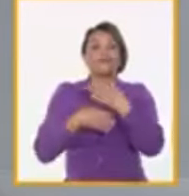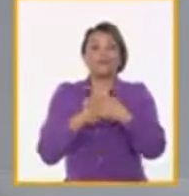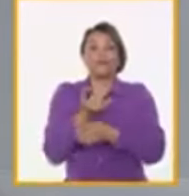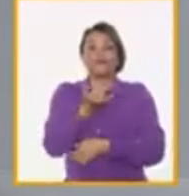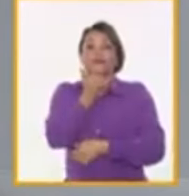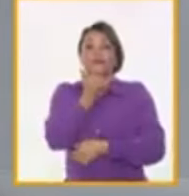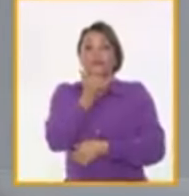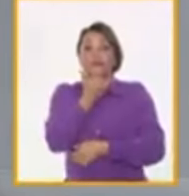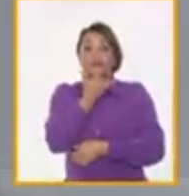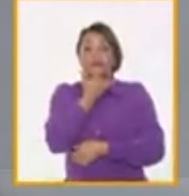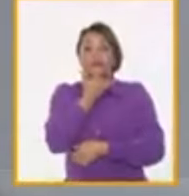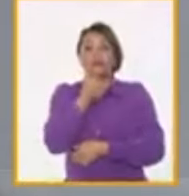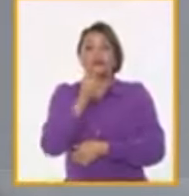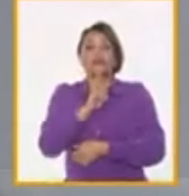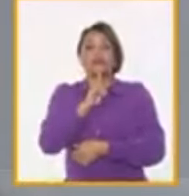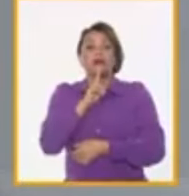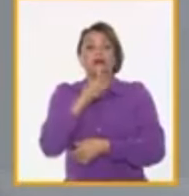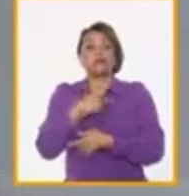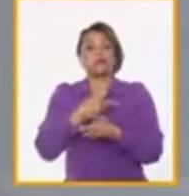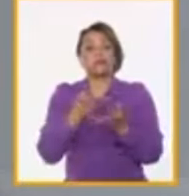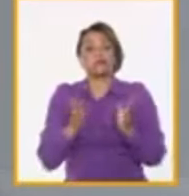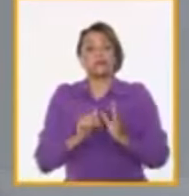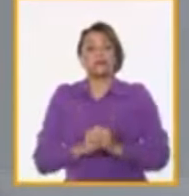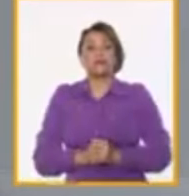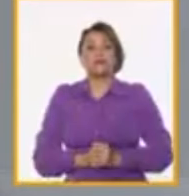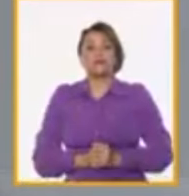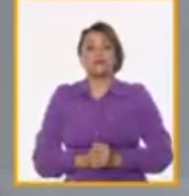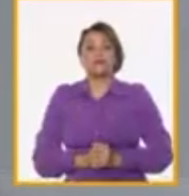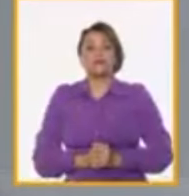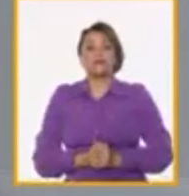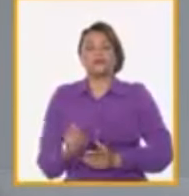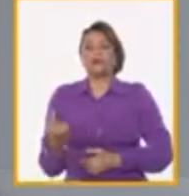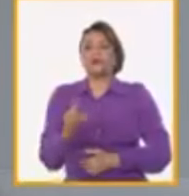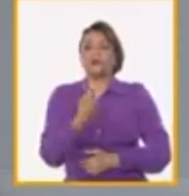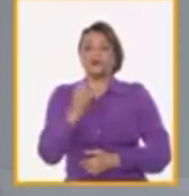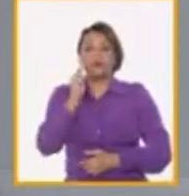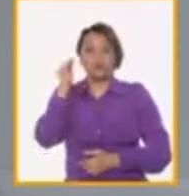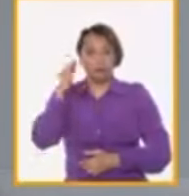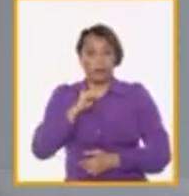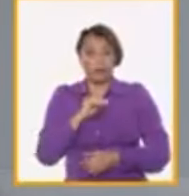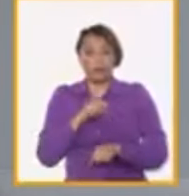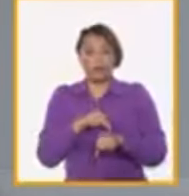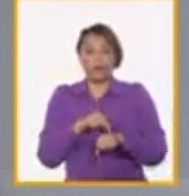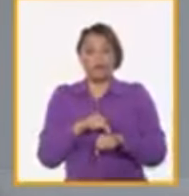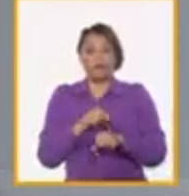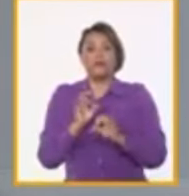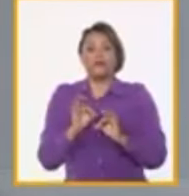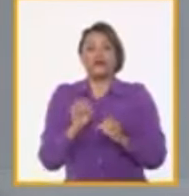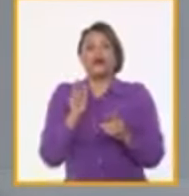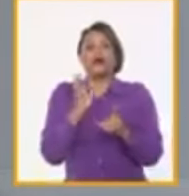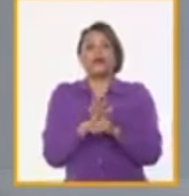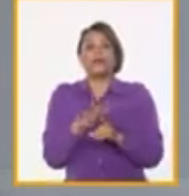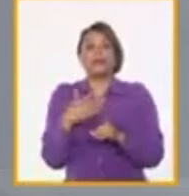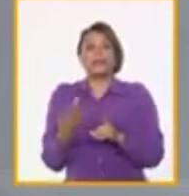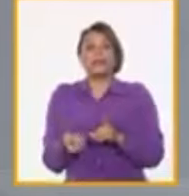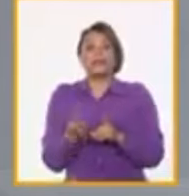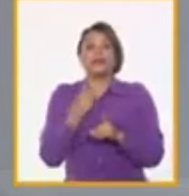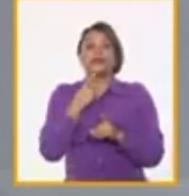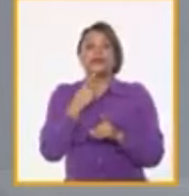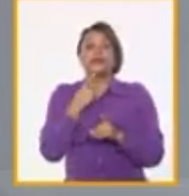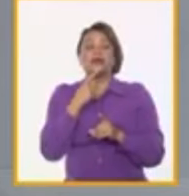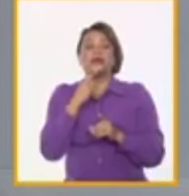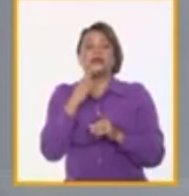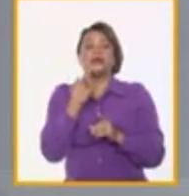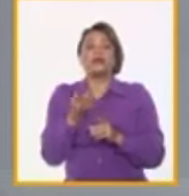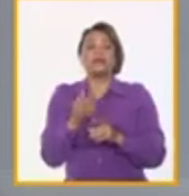en los servicios de abasto de agua y saneamiento, que conocemos que en la actualidad, a partir de una cantidad de déficit que tiene